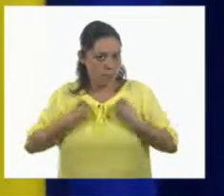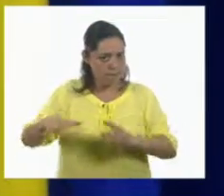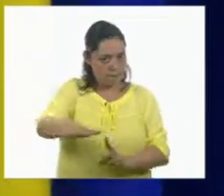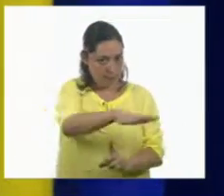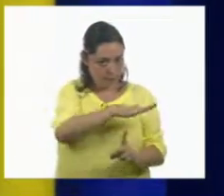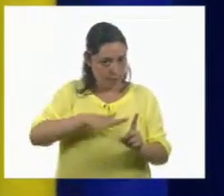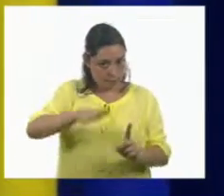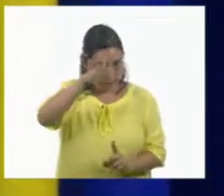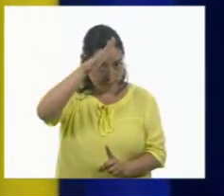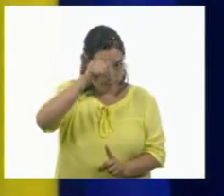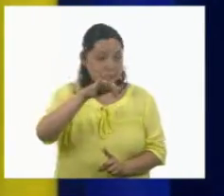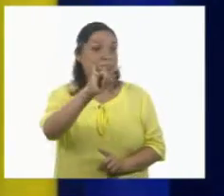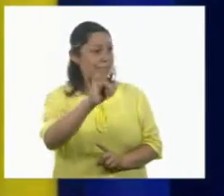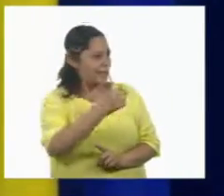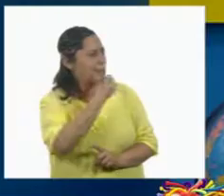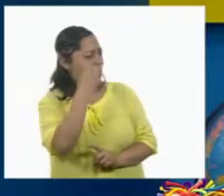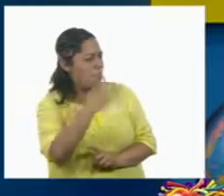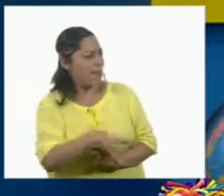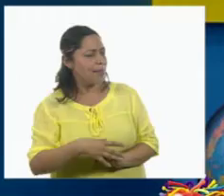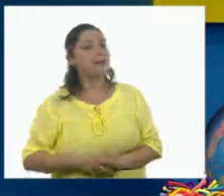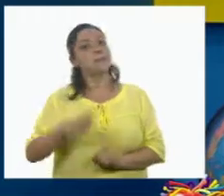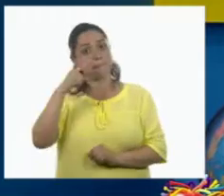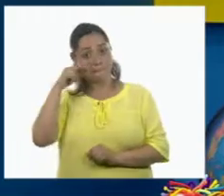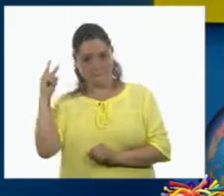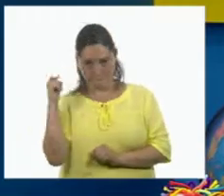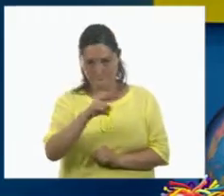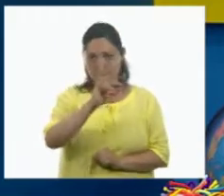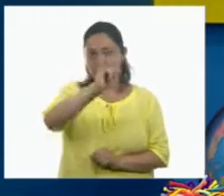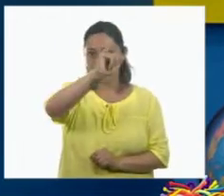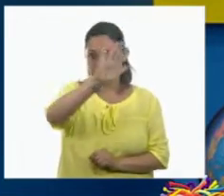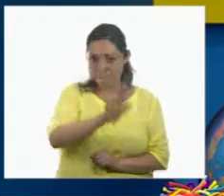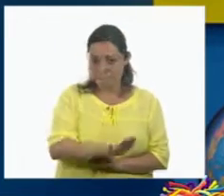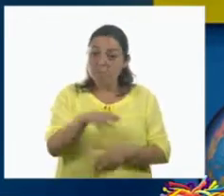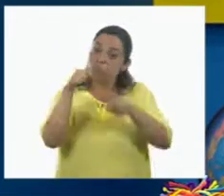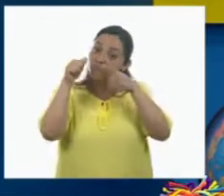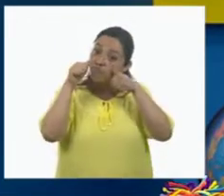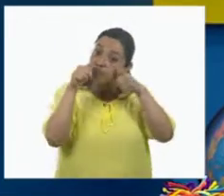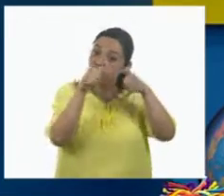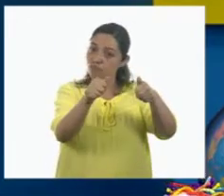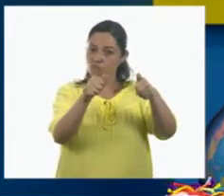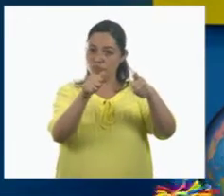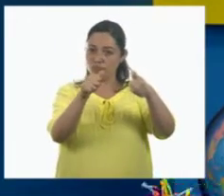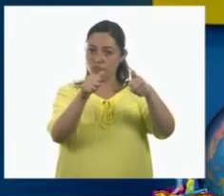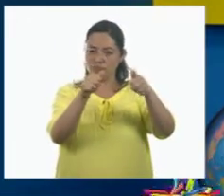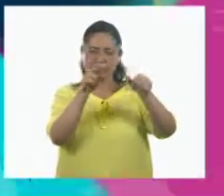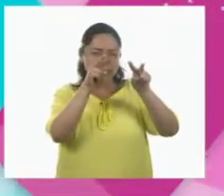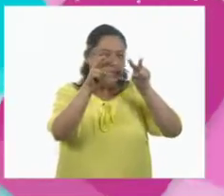No, está padrísimo. ¿Sí? Entonces vamos a ver la siguiente imagen y pon atención en los detalles.